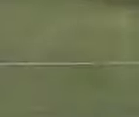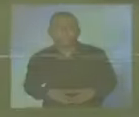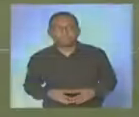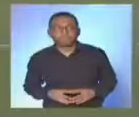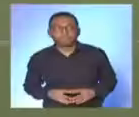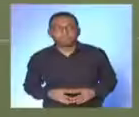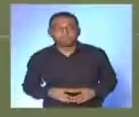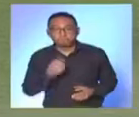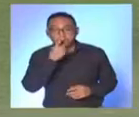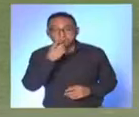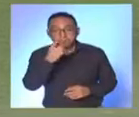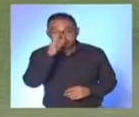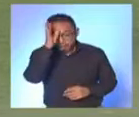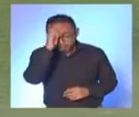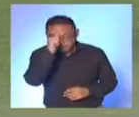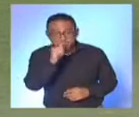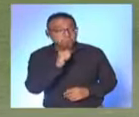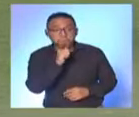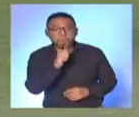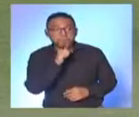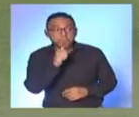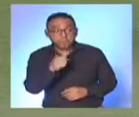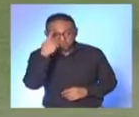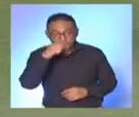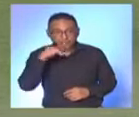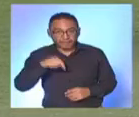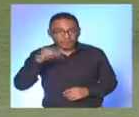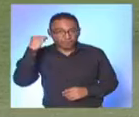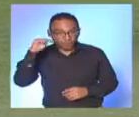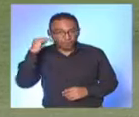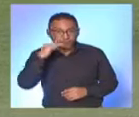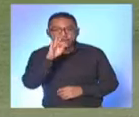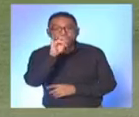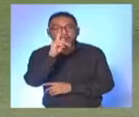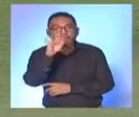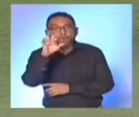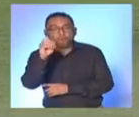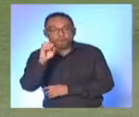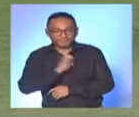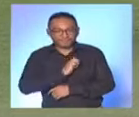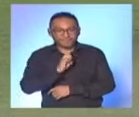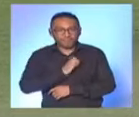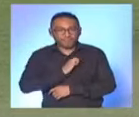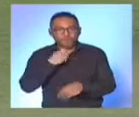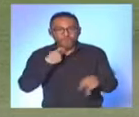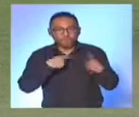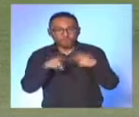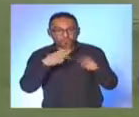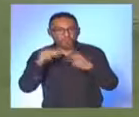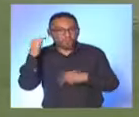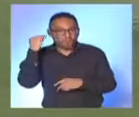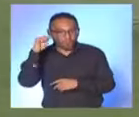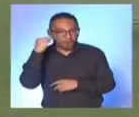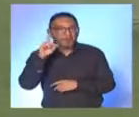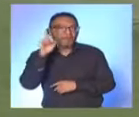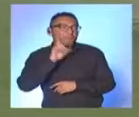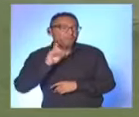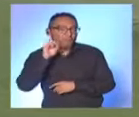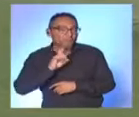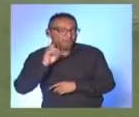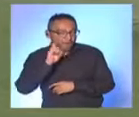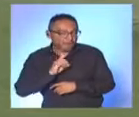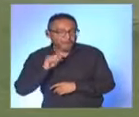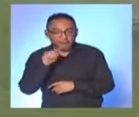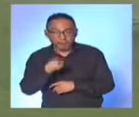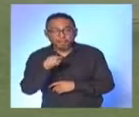Tras no llegar a un acuerdo que le favoreciera, el moreliano Filadelfo Rangel decidió no continuar con el proyecto de Grupo Salinas que se lleva el equipo a